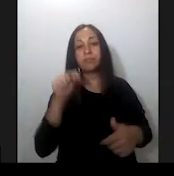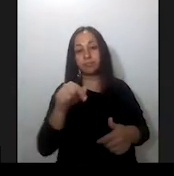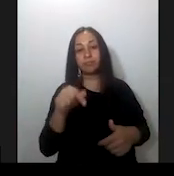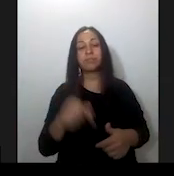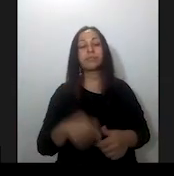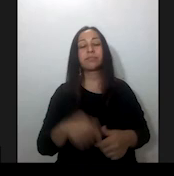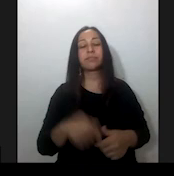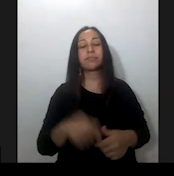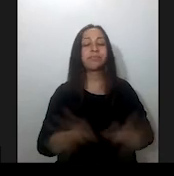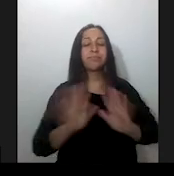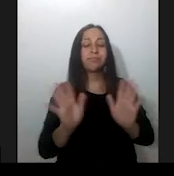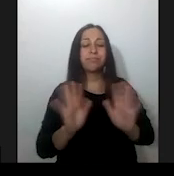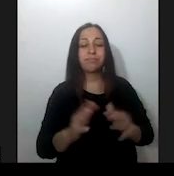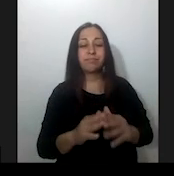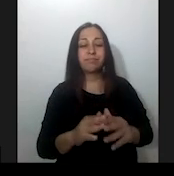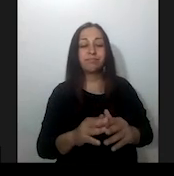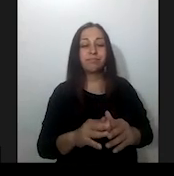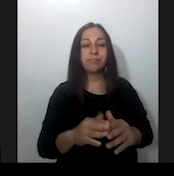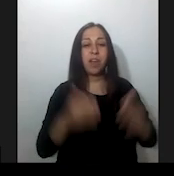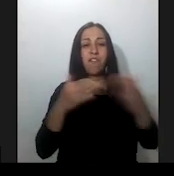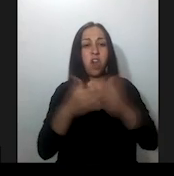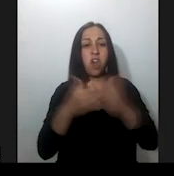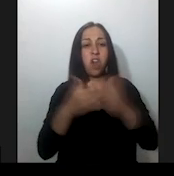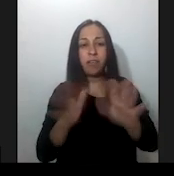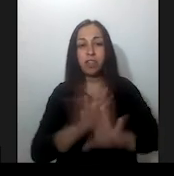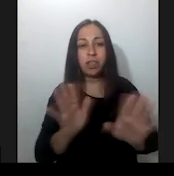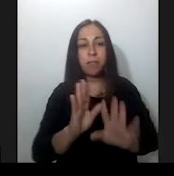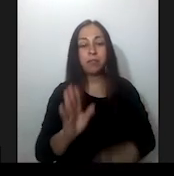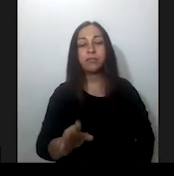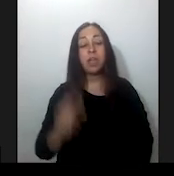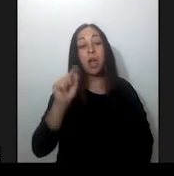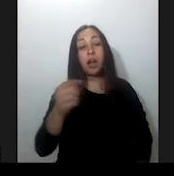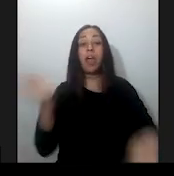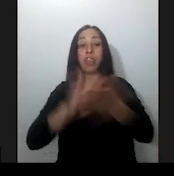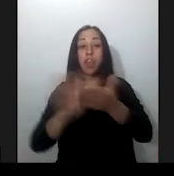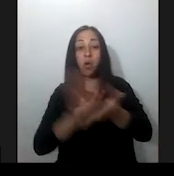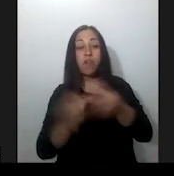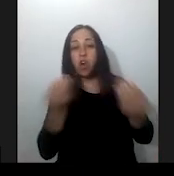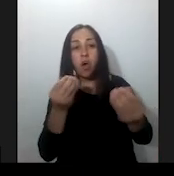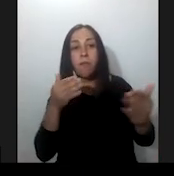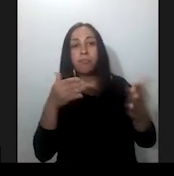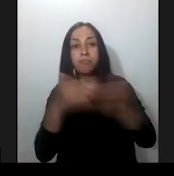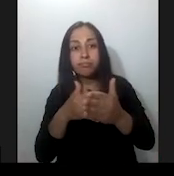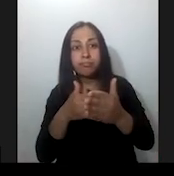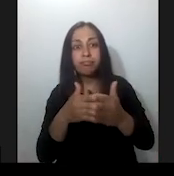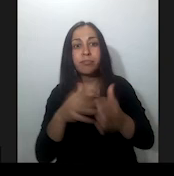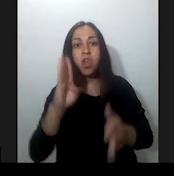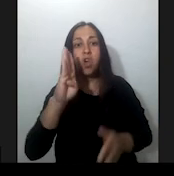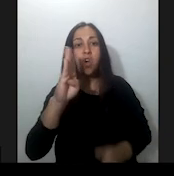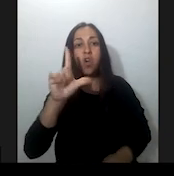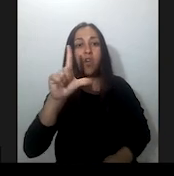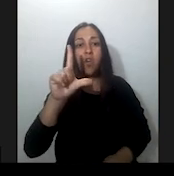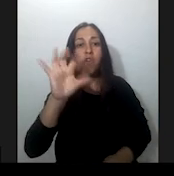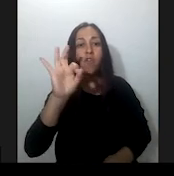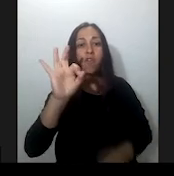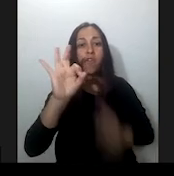¿Bien? Esto ya, o sea, ya no tiene nada de lo bloqueado. Y ahora para volver a hacerlo,